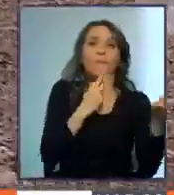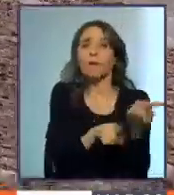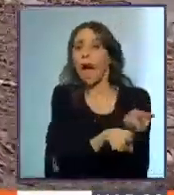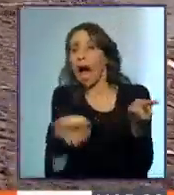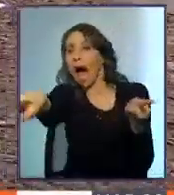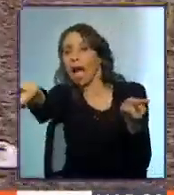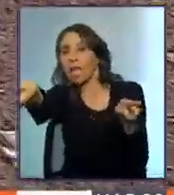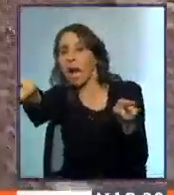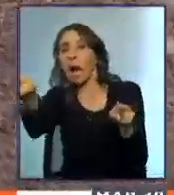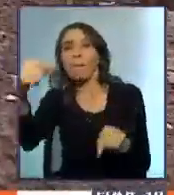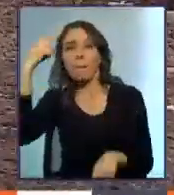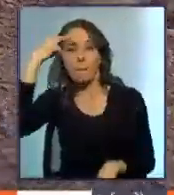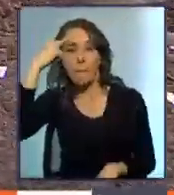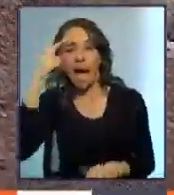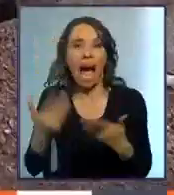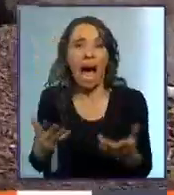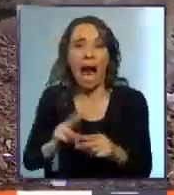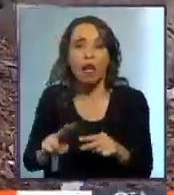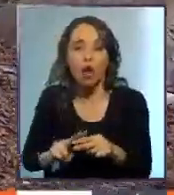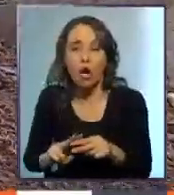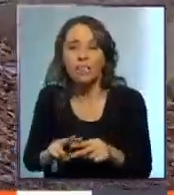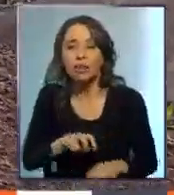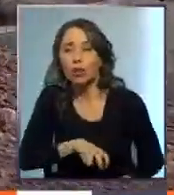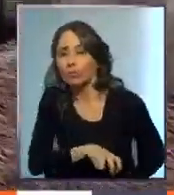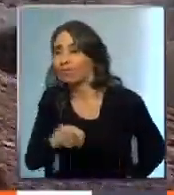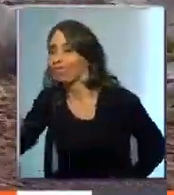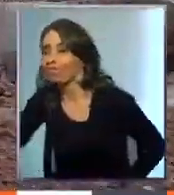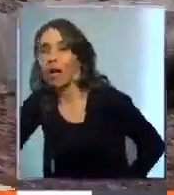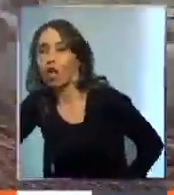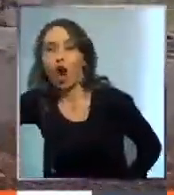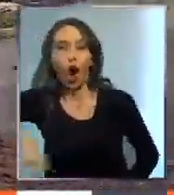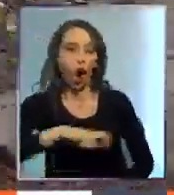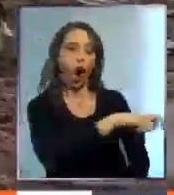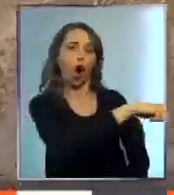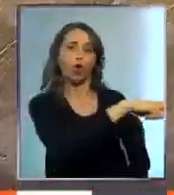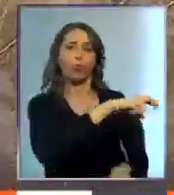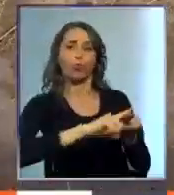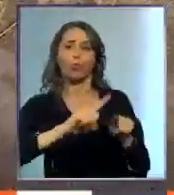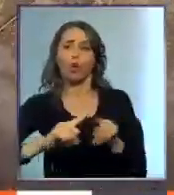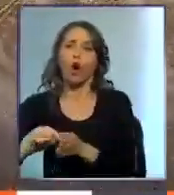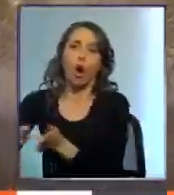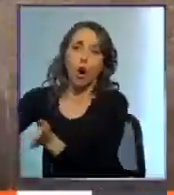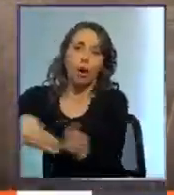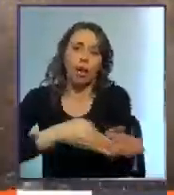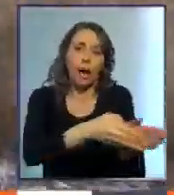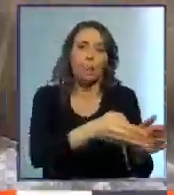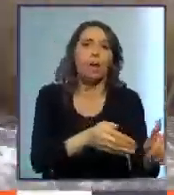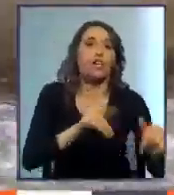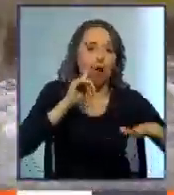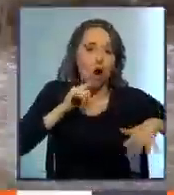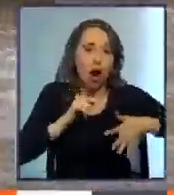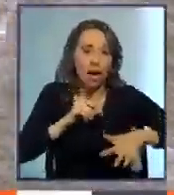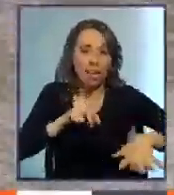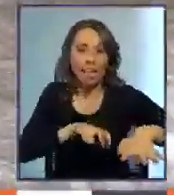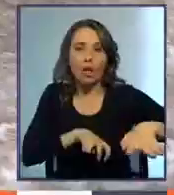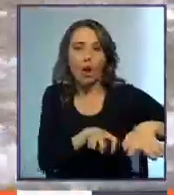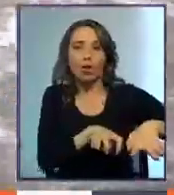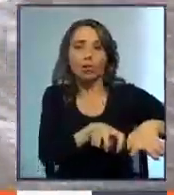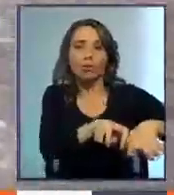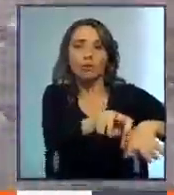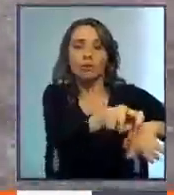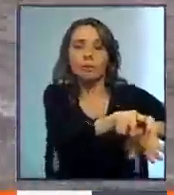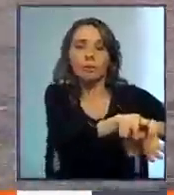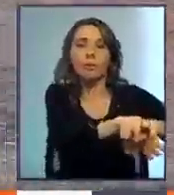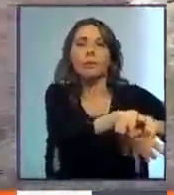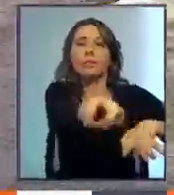Y por eso se piensa que algo hizo que se desviara de su destino y tomara este sendero a orillas del estero Zamorano para llegar